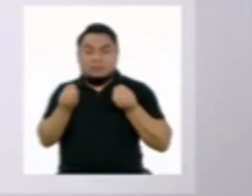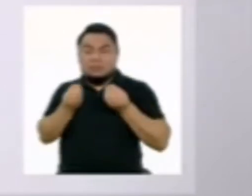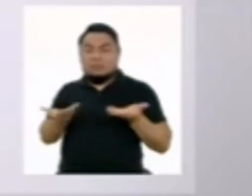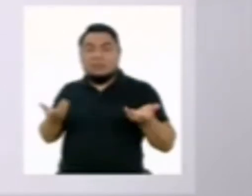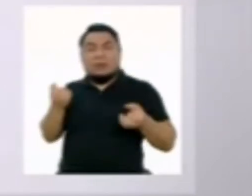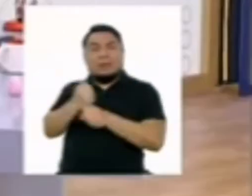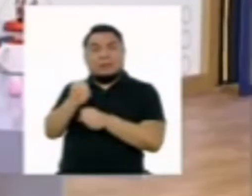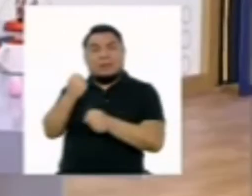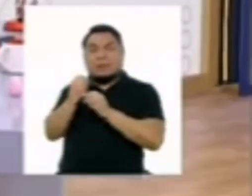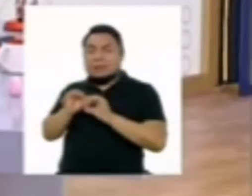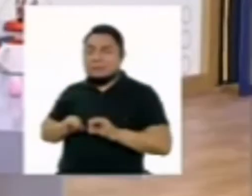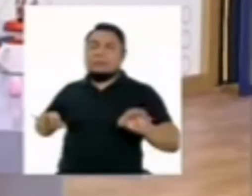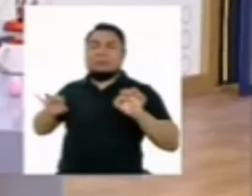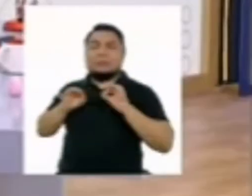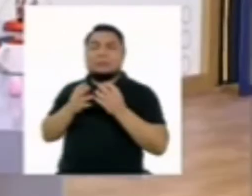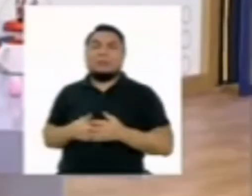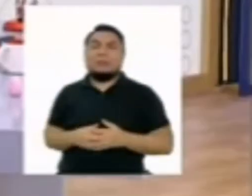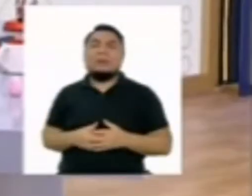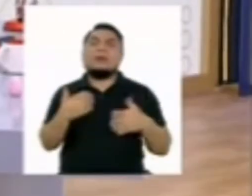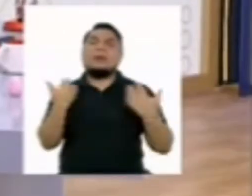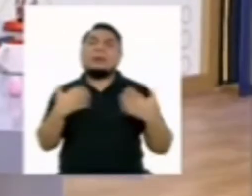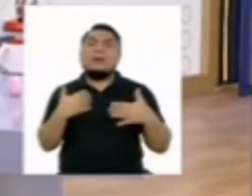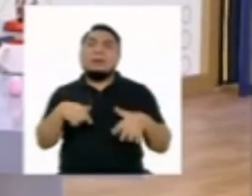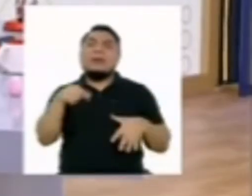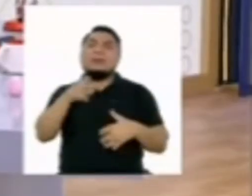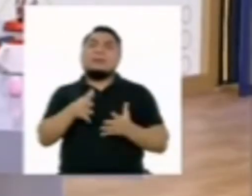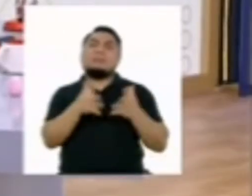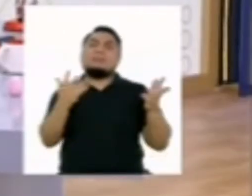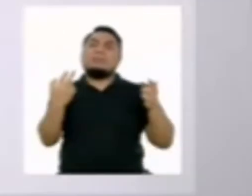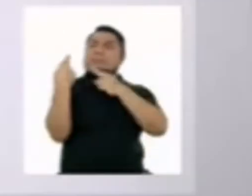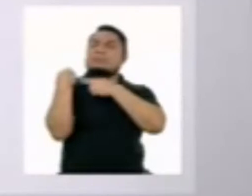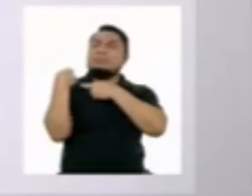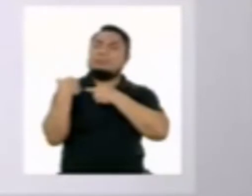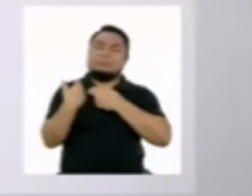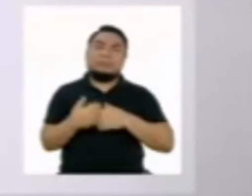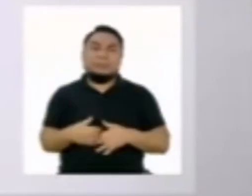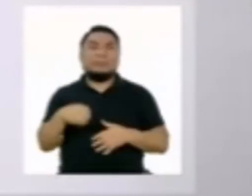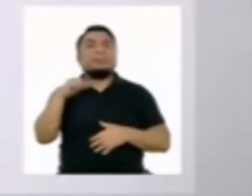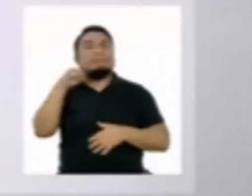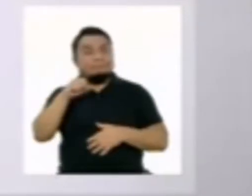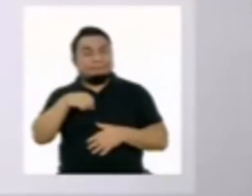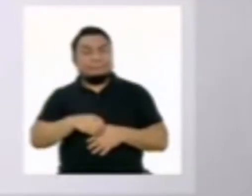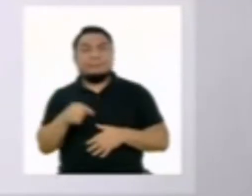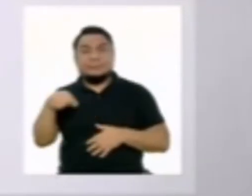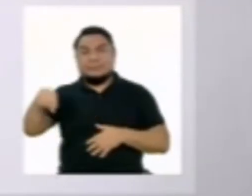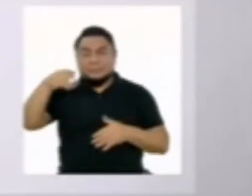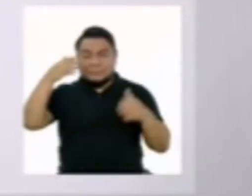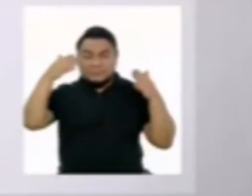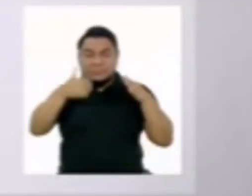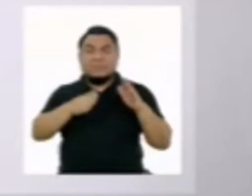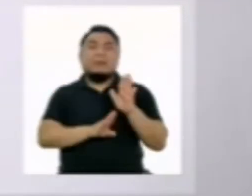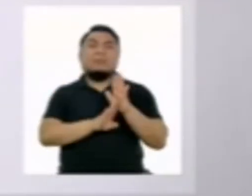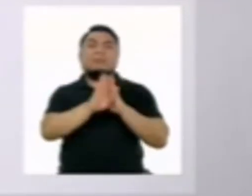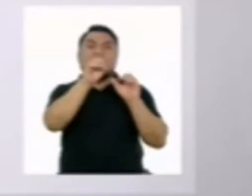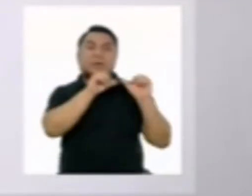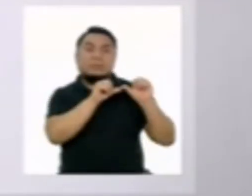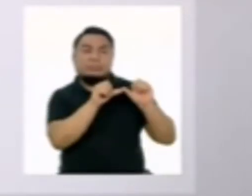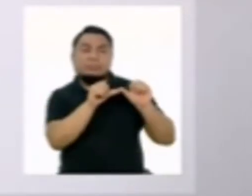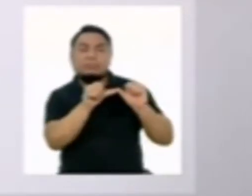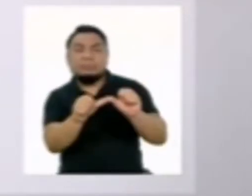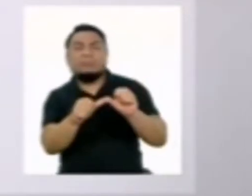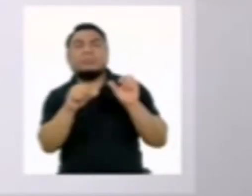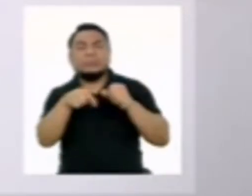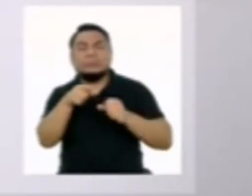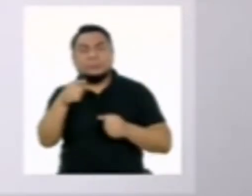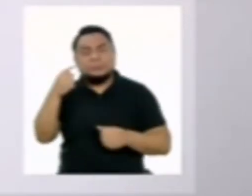económicos esenciales. Eso me suena a una súper responsabilidad. Lo es. El enfoque del desarrollo sostenible nos